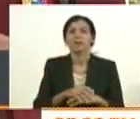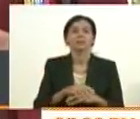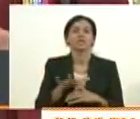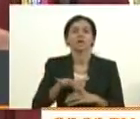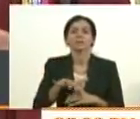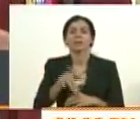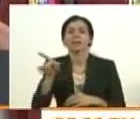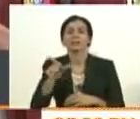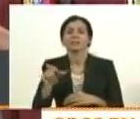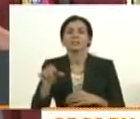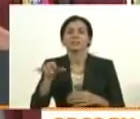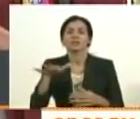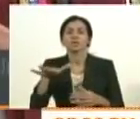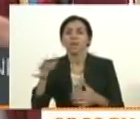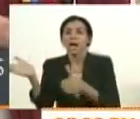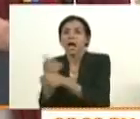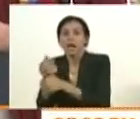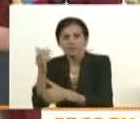lo cual